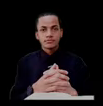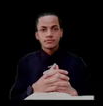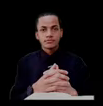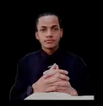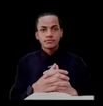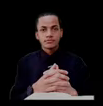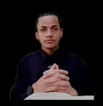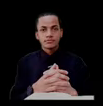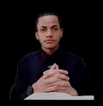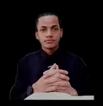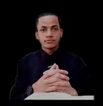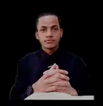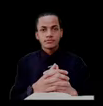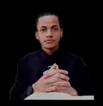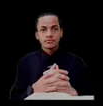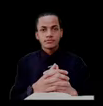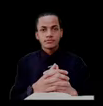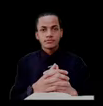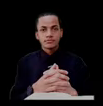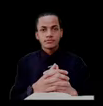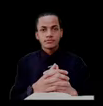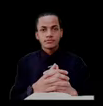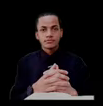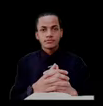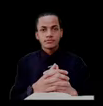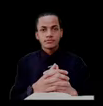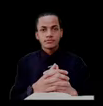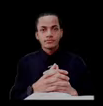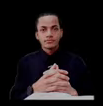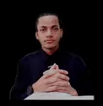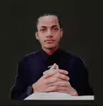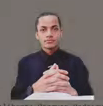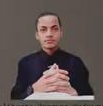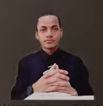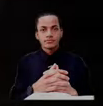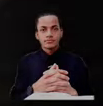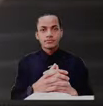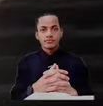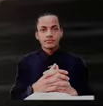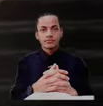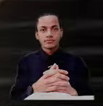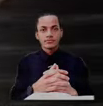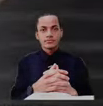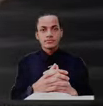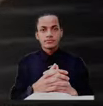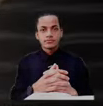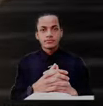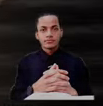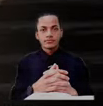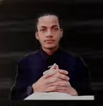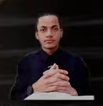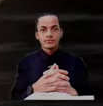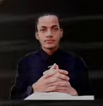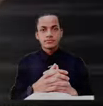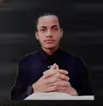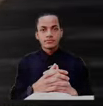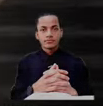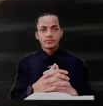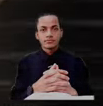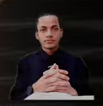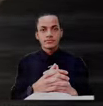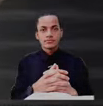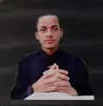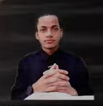dijo Daniel Lieberman de la Universidad de Harvard. Llena un vacío de 5 millones de años realmente, en términos de los cráneos de